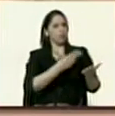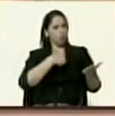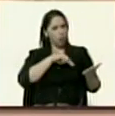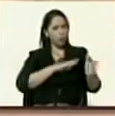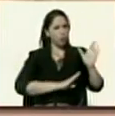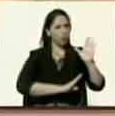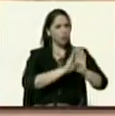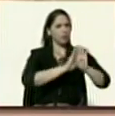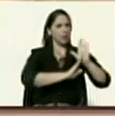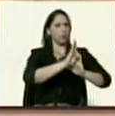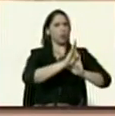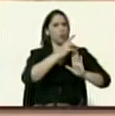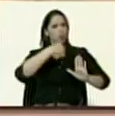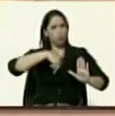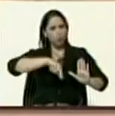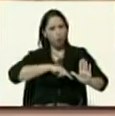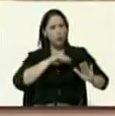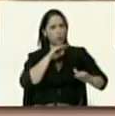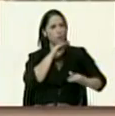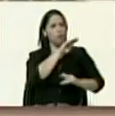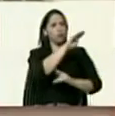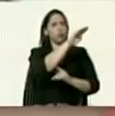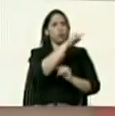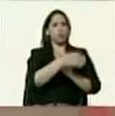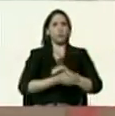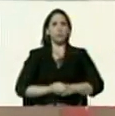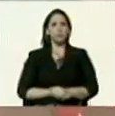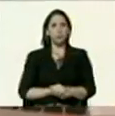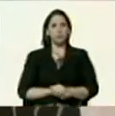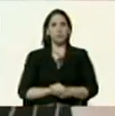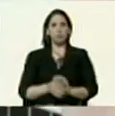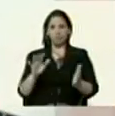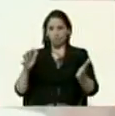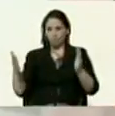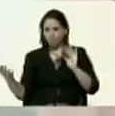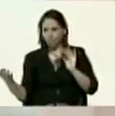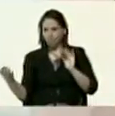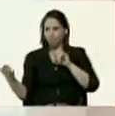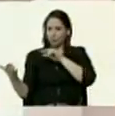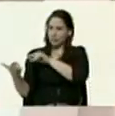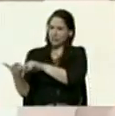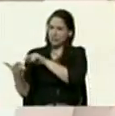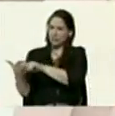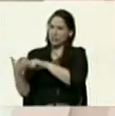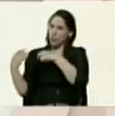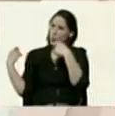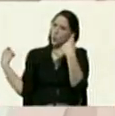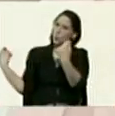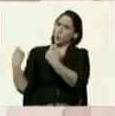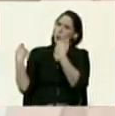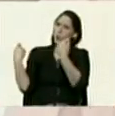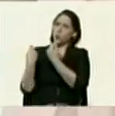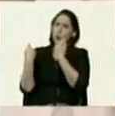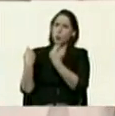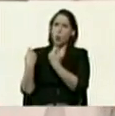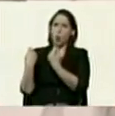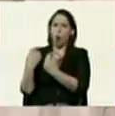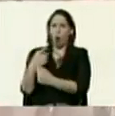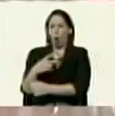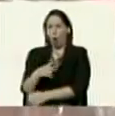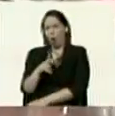desarrollo, a nuestro futuro y las campañas bestiales